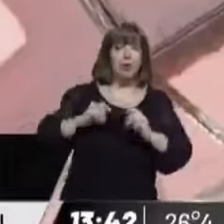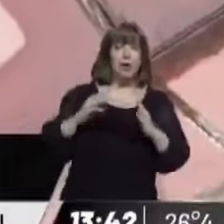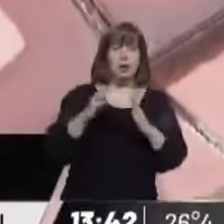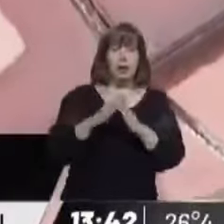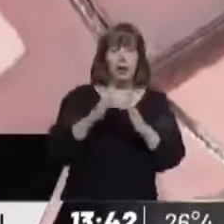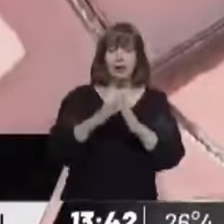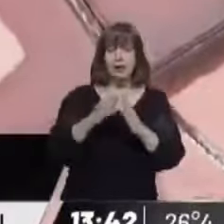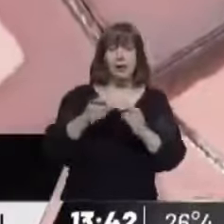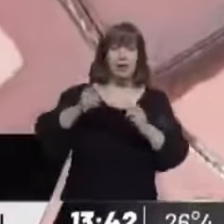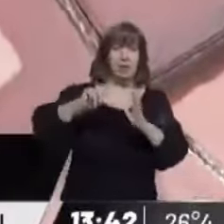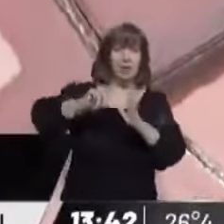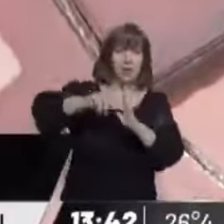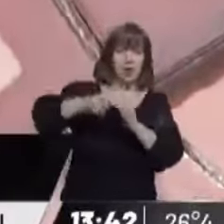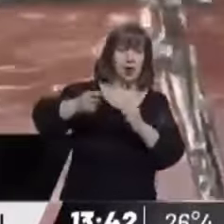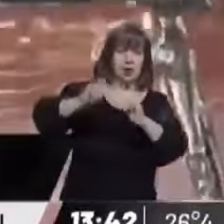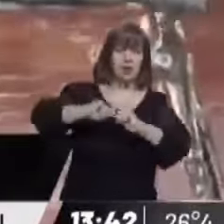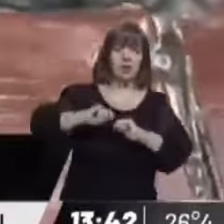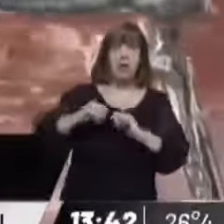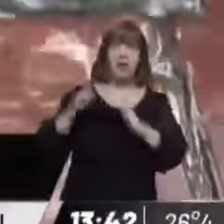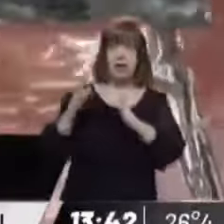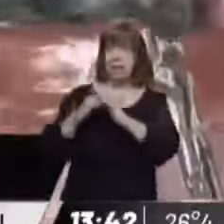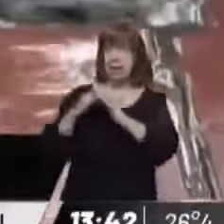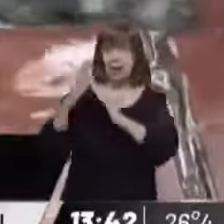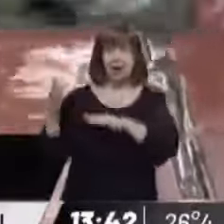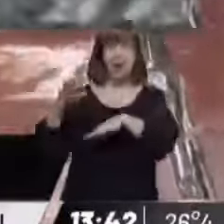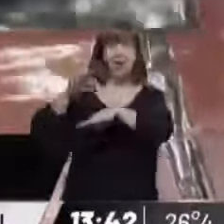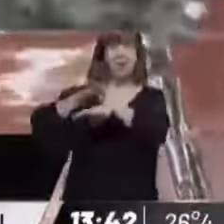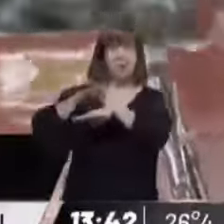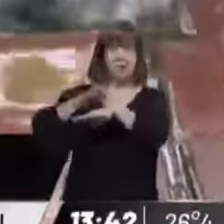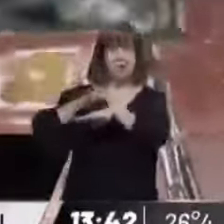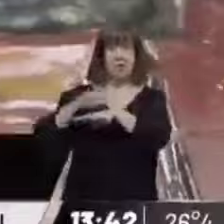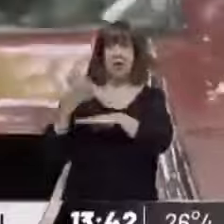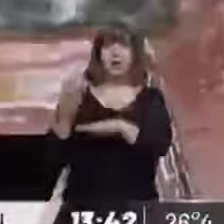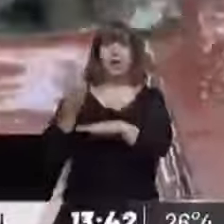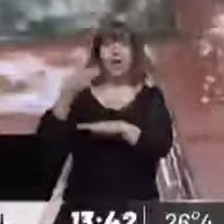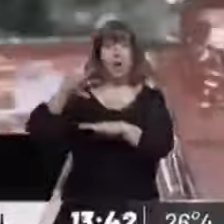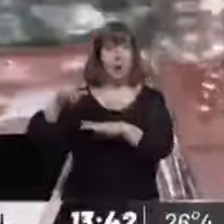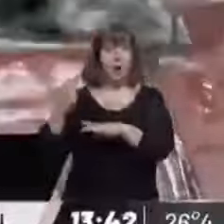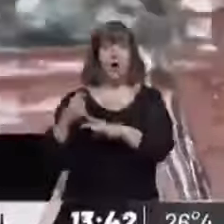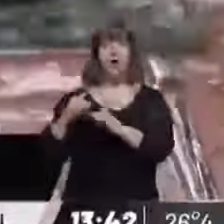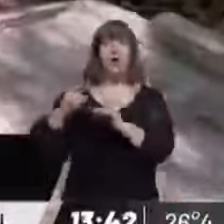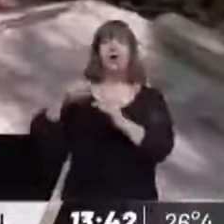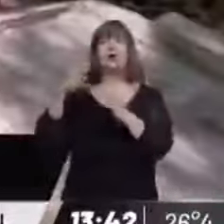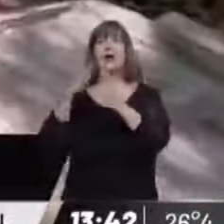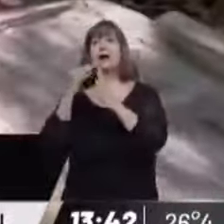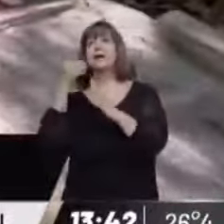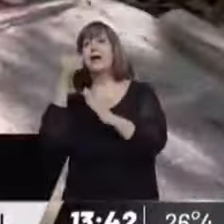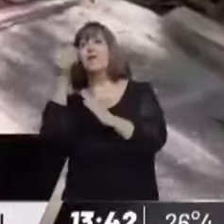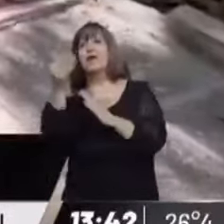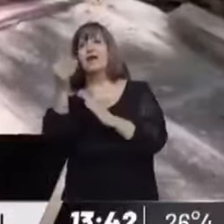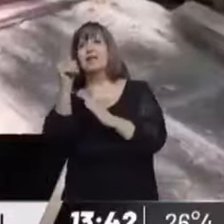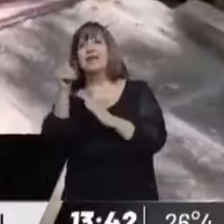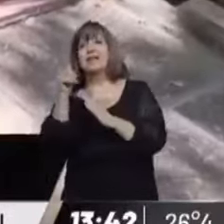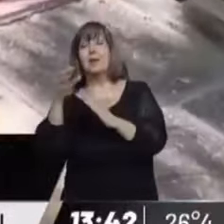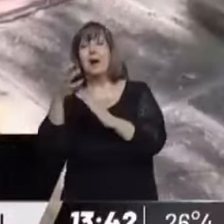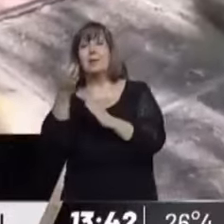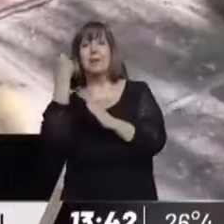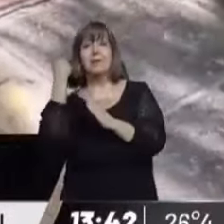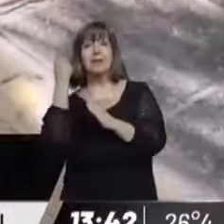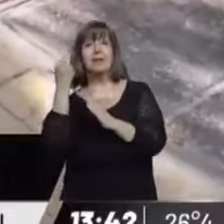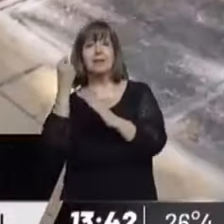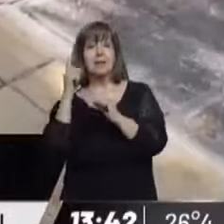lado, en la casa del médico robaron el medidor, después en la casa de enfrente han robado ahora el medidor otra